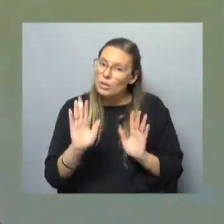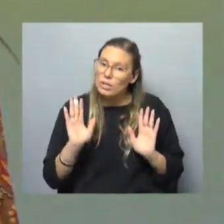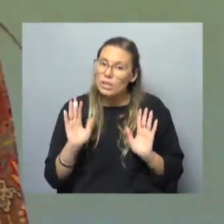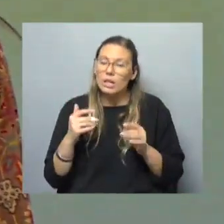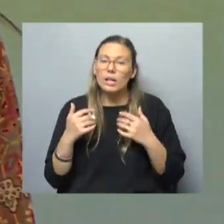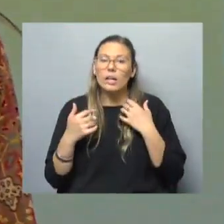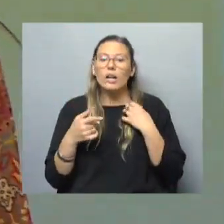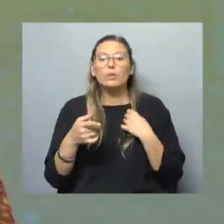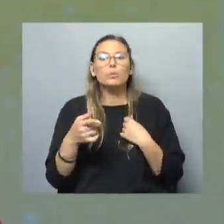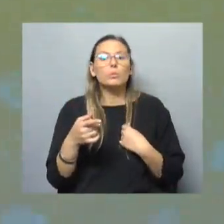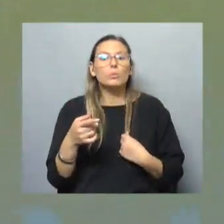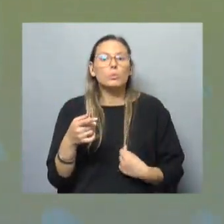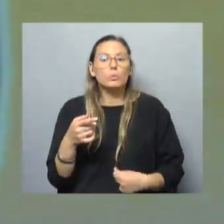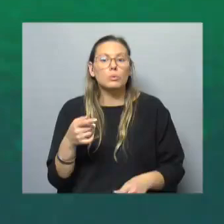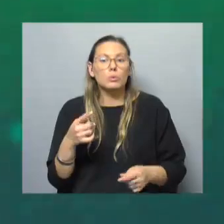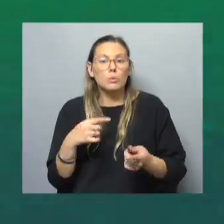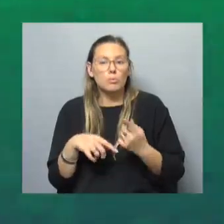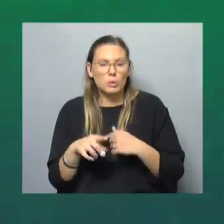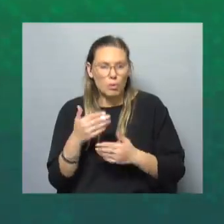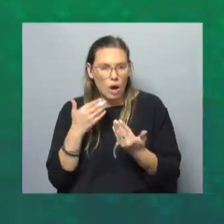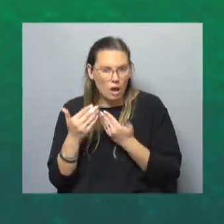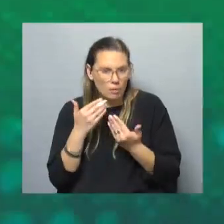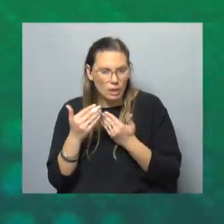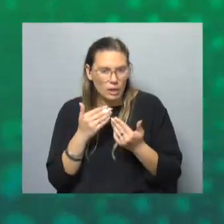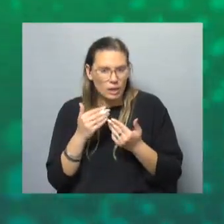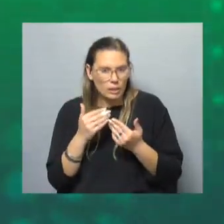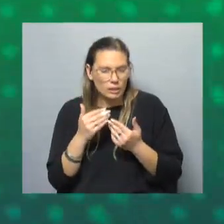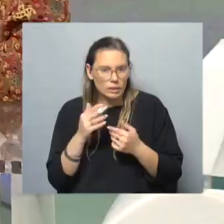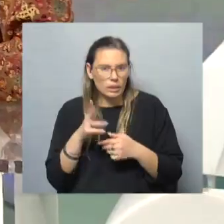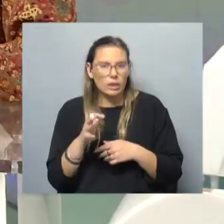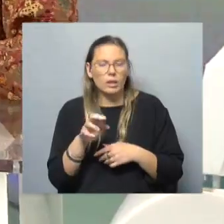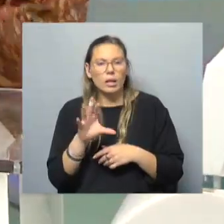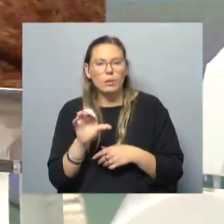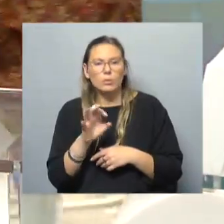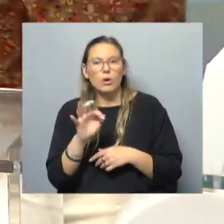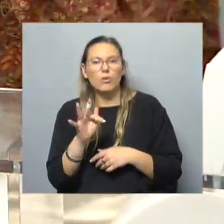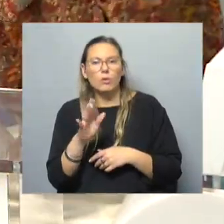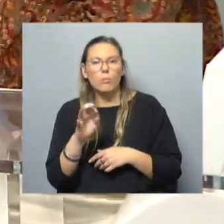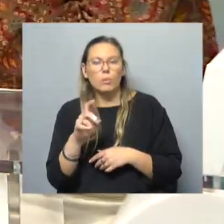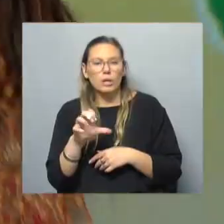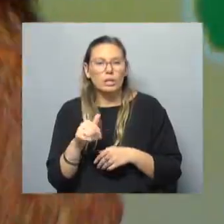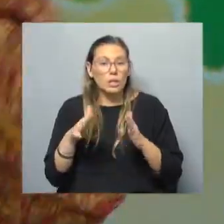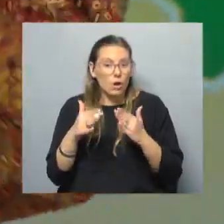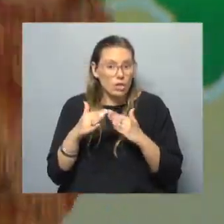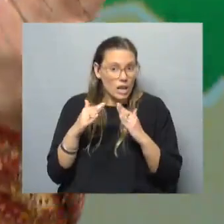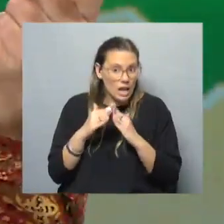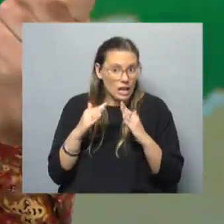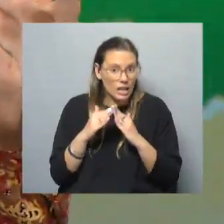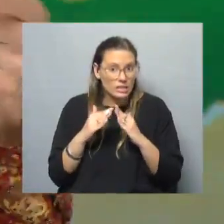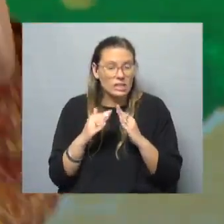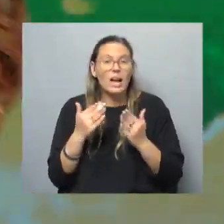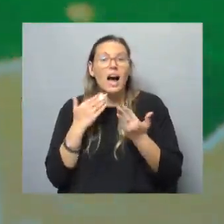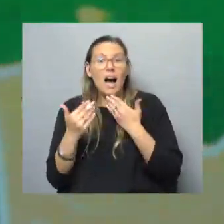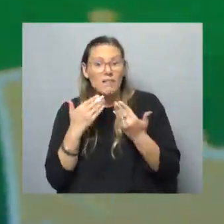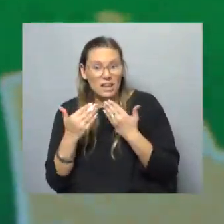¿Qué te tenemos? Lo dejo todo para ti. Pará, pero vos hablaste algo de House of Polenta o de la casa... No, como ya estuve hablando,